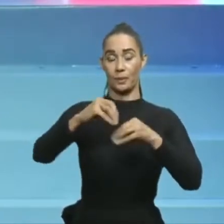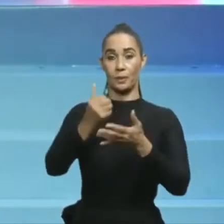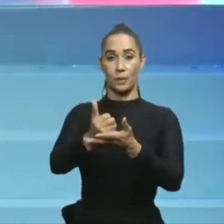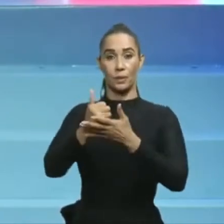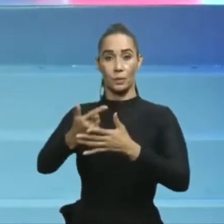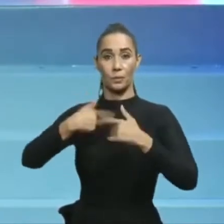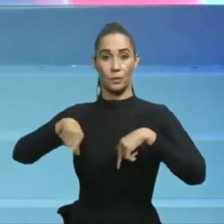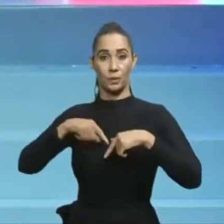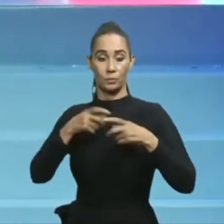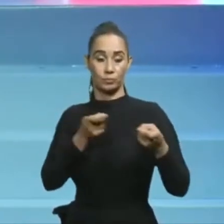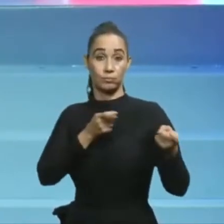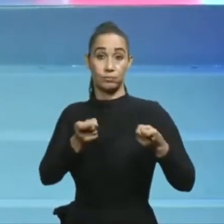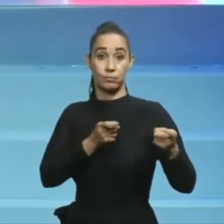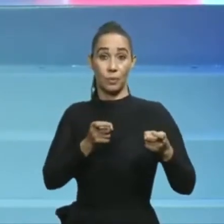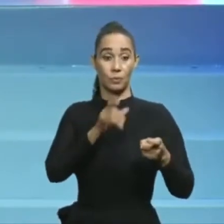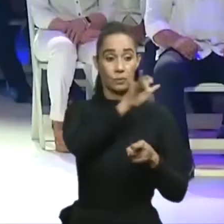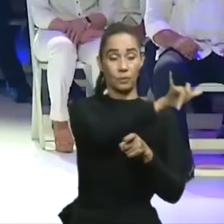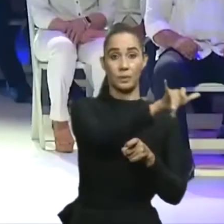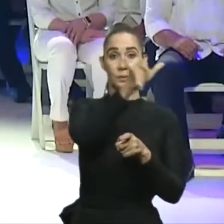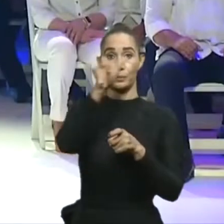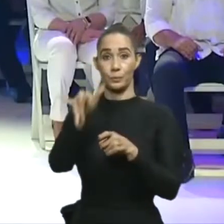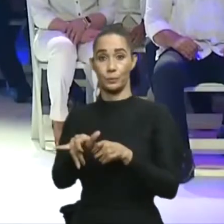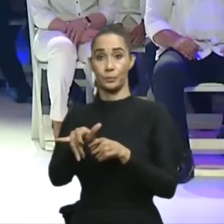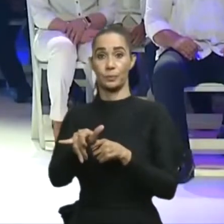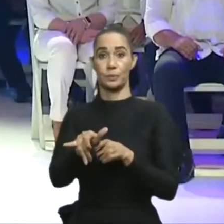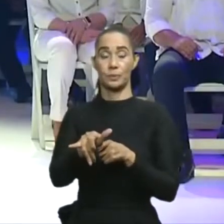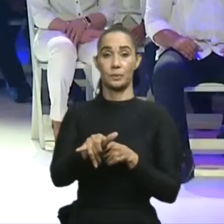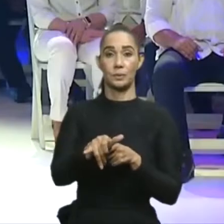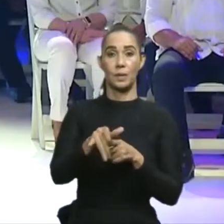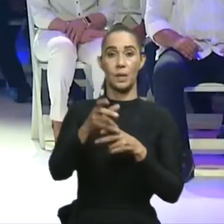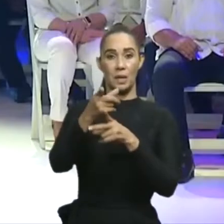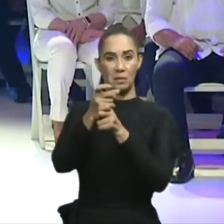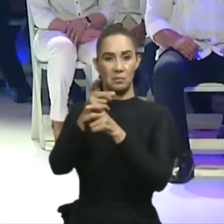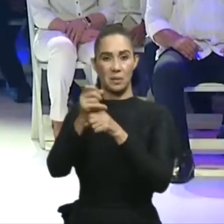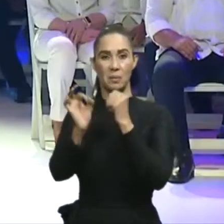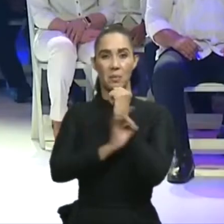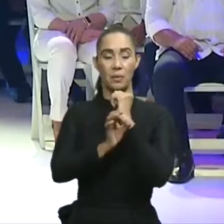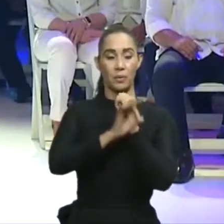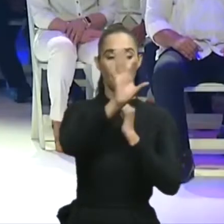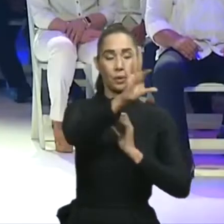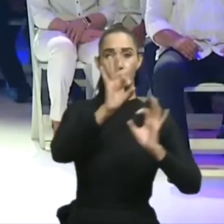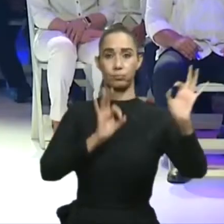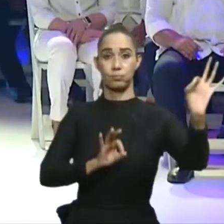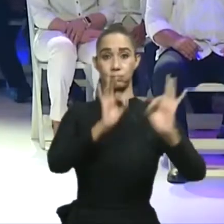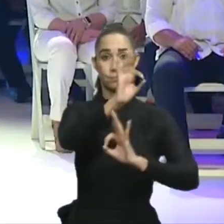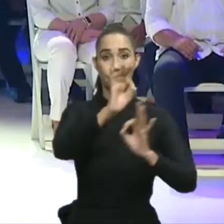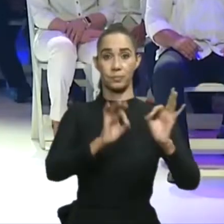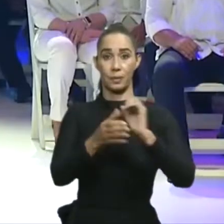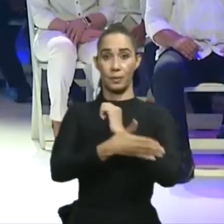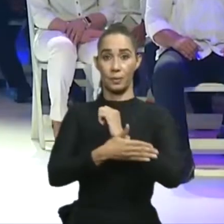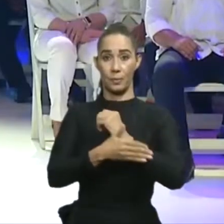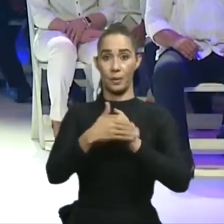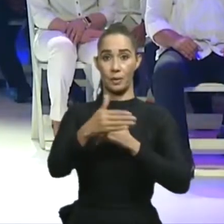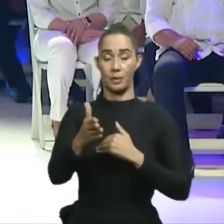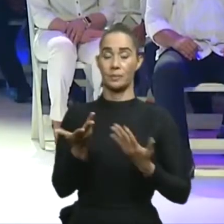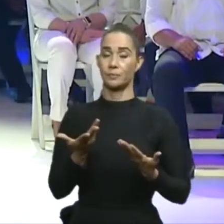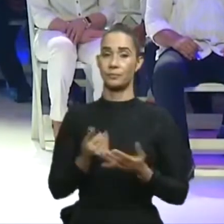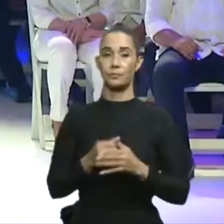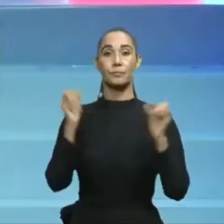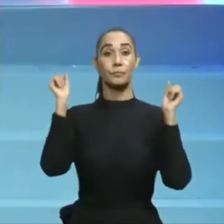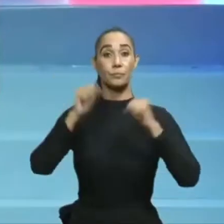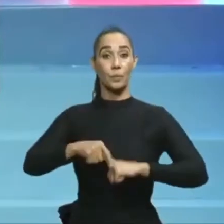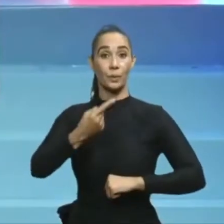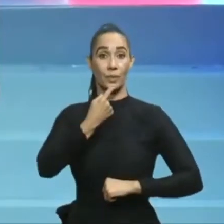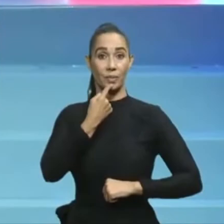en el control de la inmigración y la lucha contra el tráfico de armas y de drogas y de otras formas de delincuencia puedo